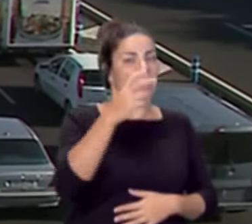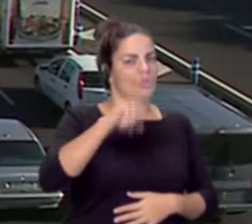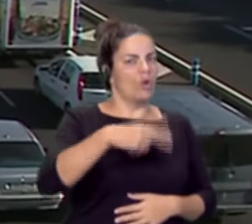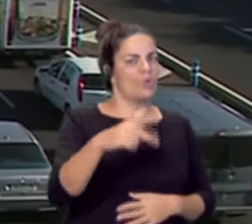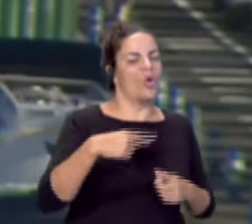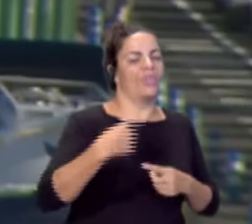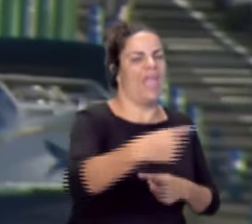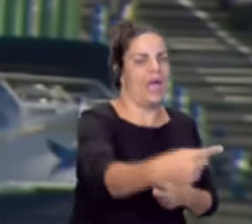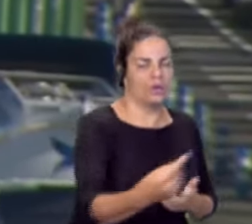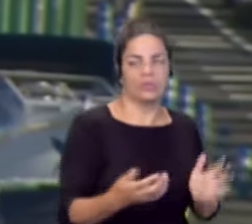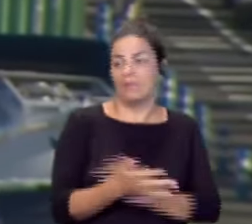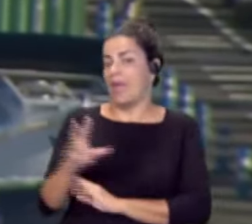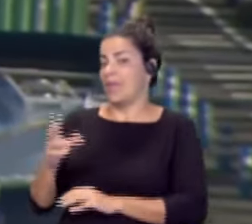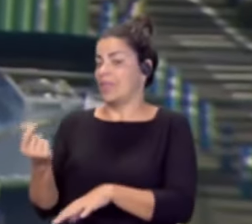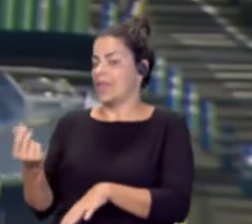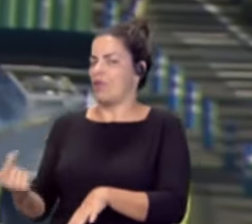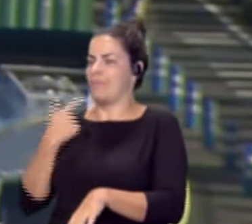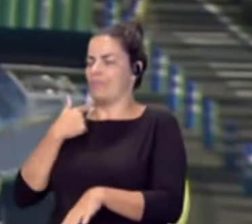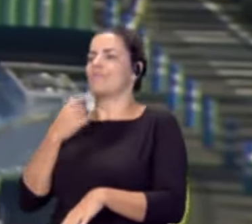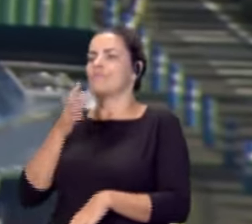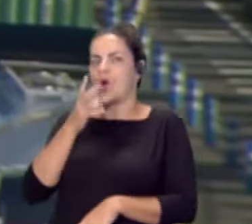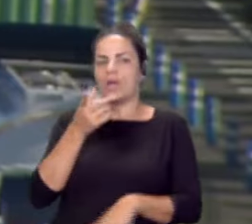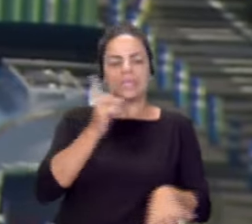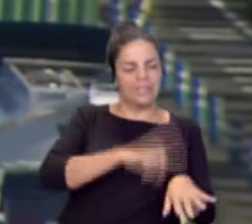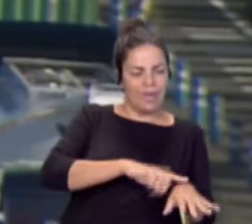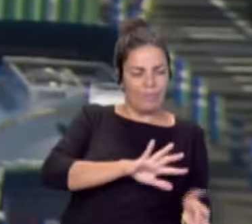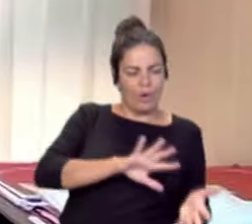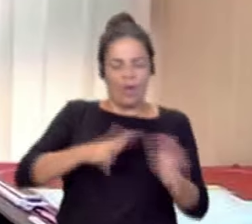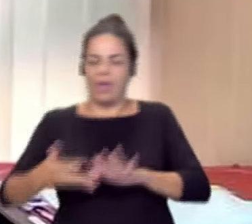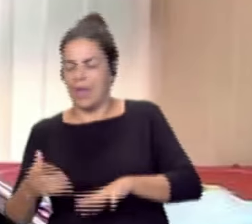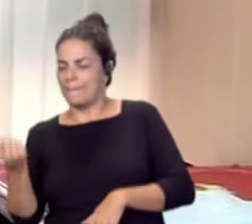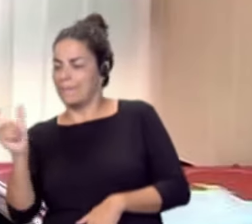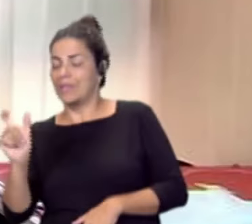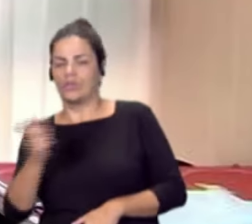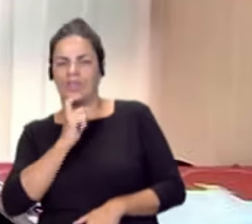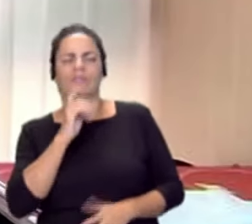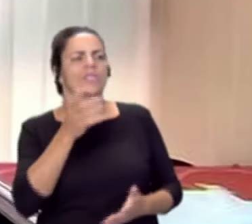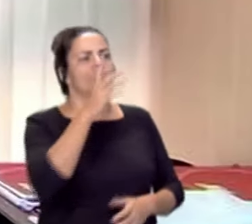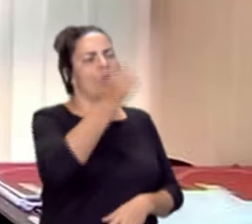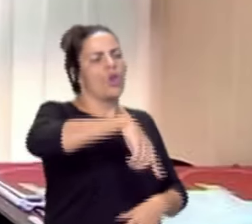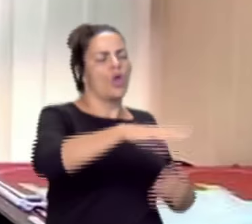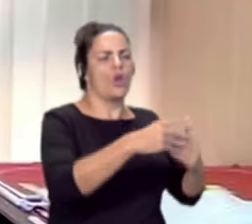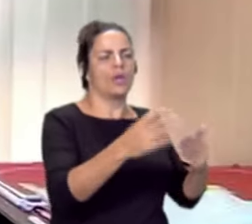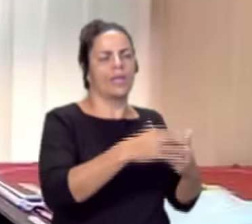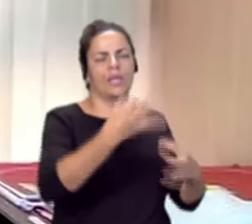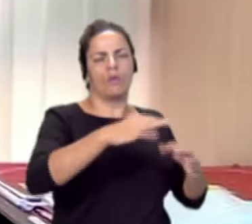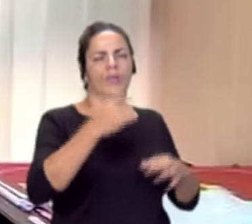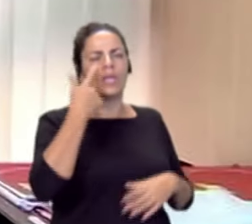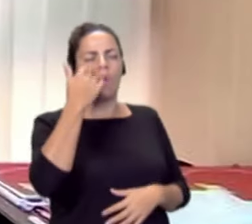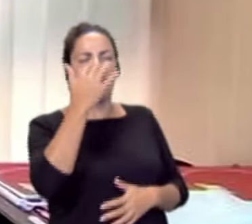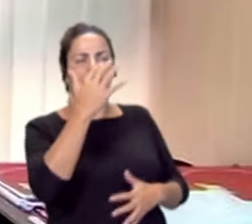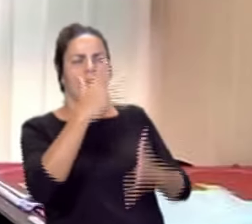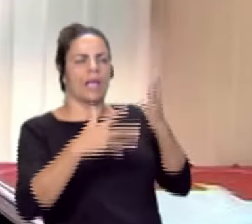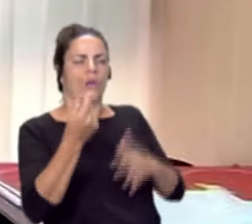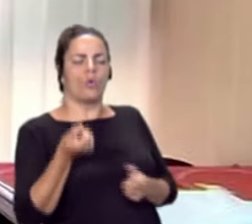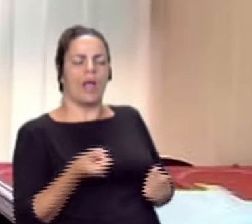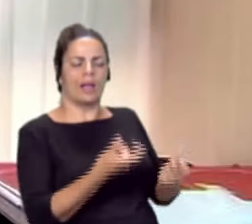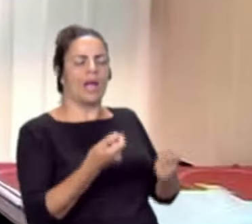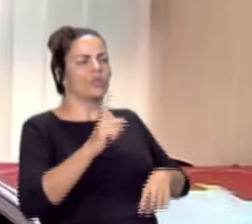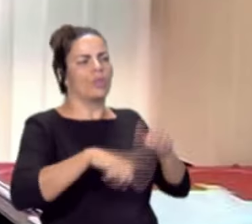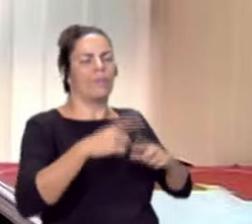difícil trasladarlo a los precios. Los clientes suelen tratar de calcular los costes en base a un coste kilométrico, que cuando el vehículo